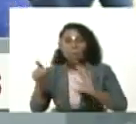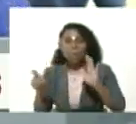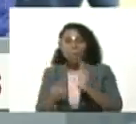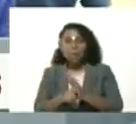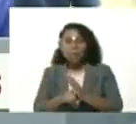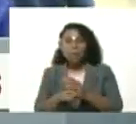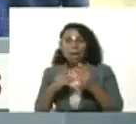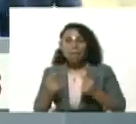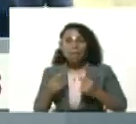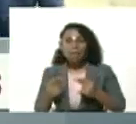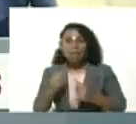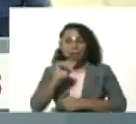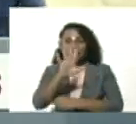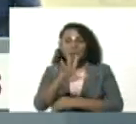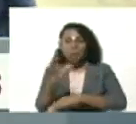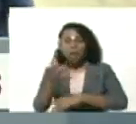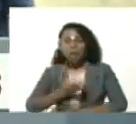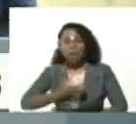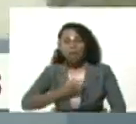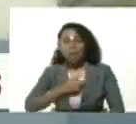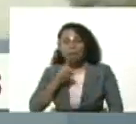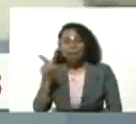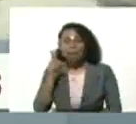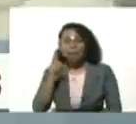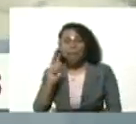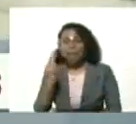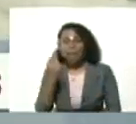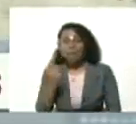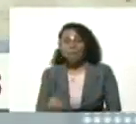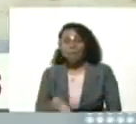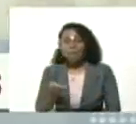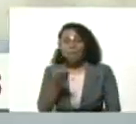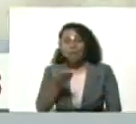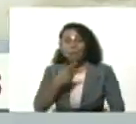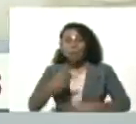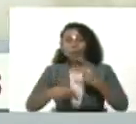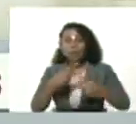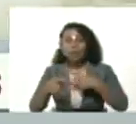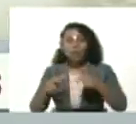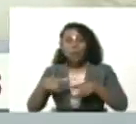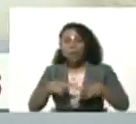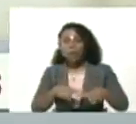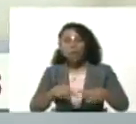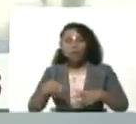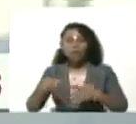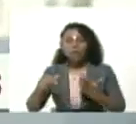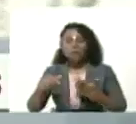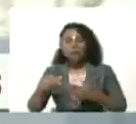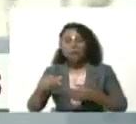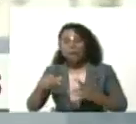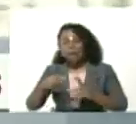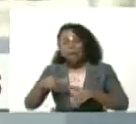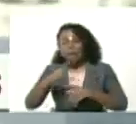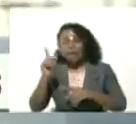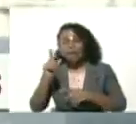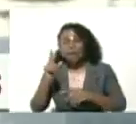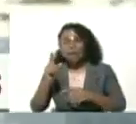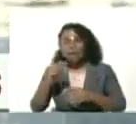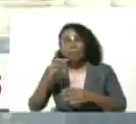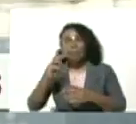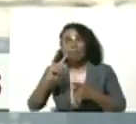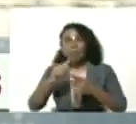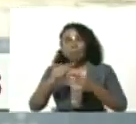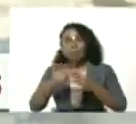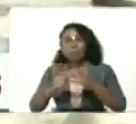la activación de los 5 alcaldes de ese eje tan importante productivo de la zona sur del lago, eje platanero, eje